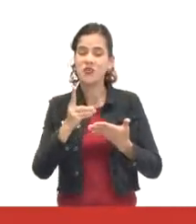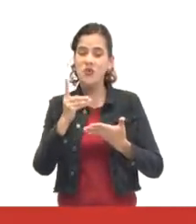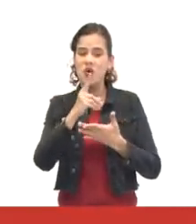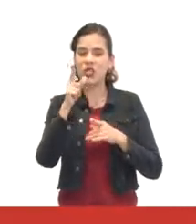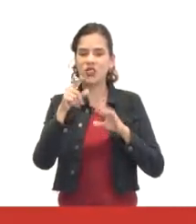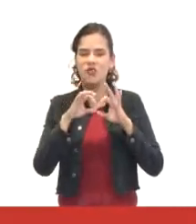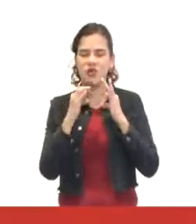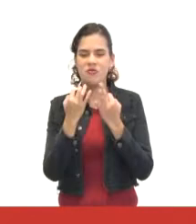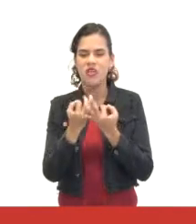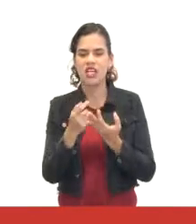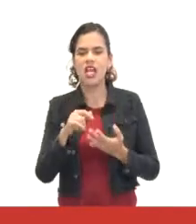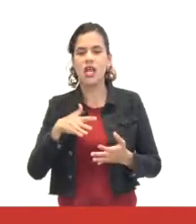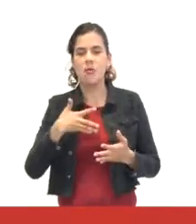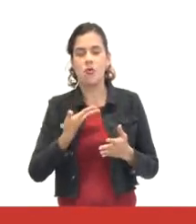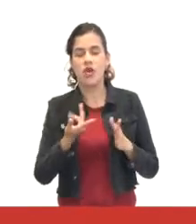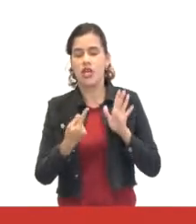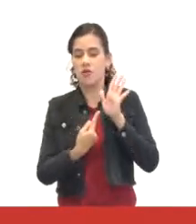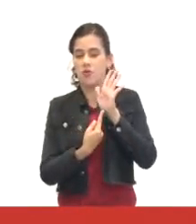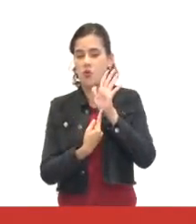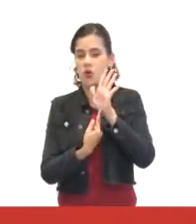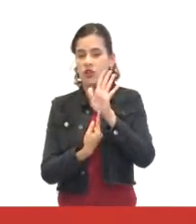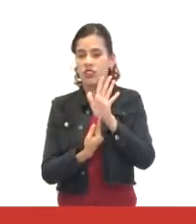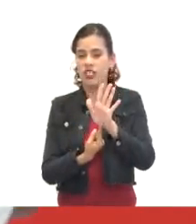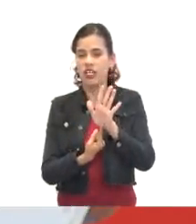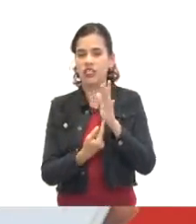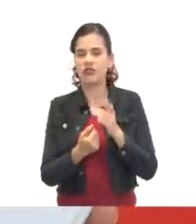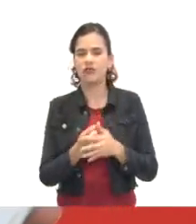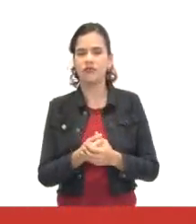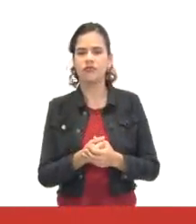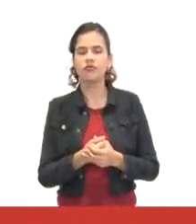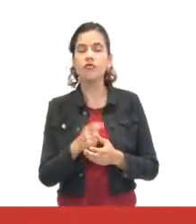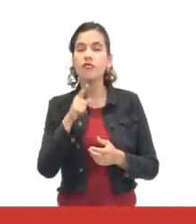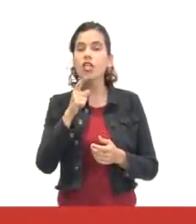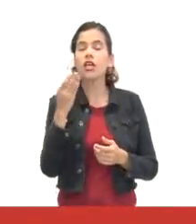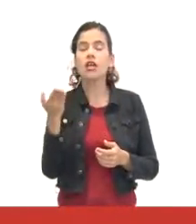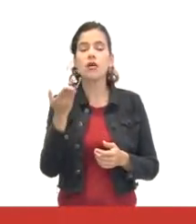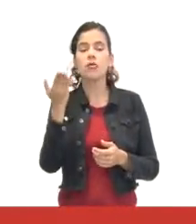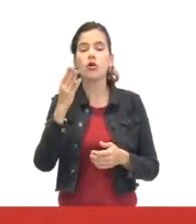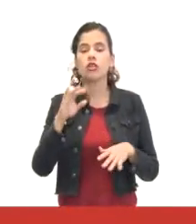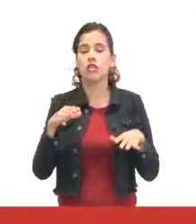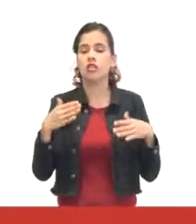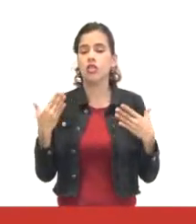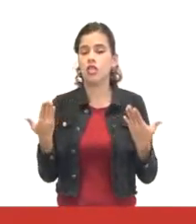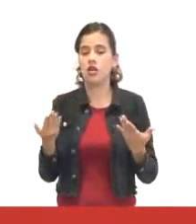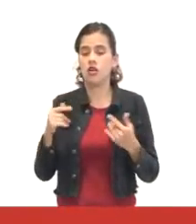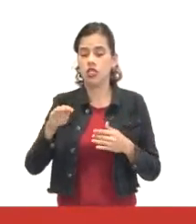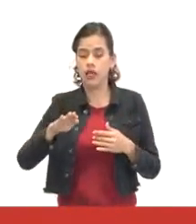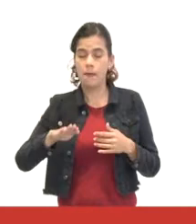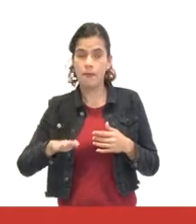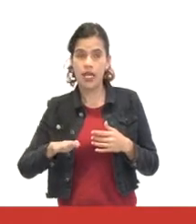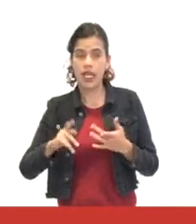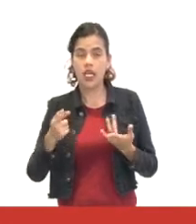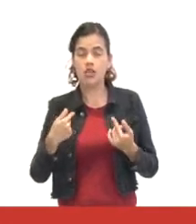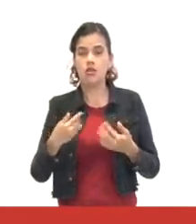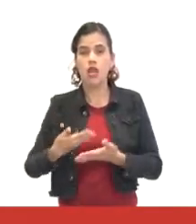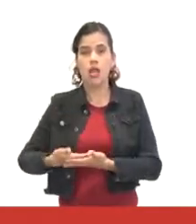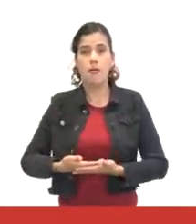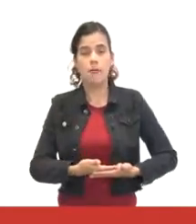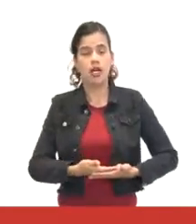familia. Y le puedes ir mostrando. Es importante que, aunque estén pequeños en la